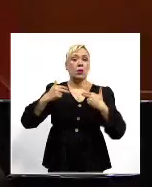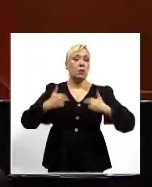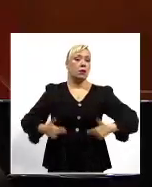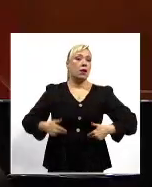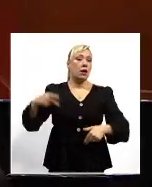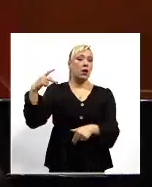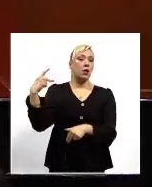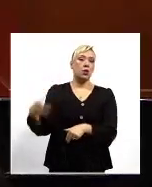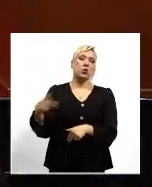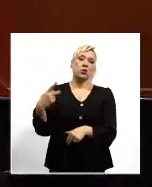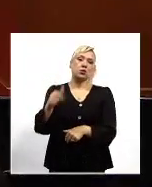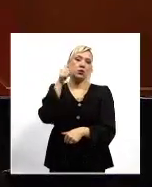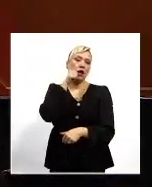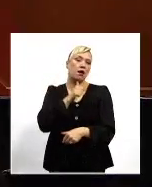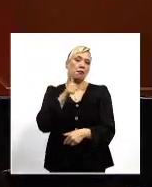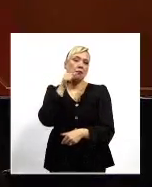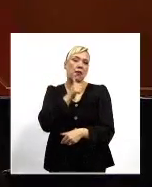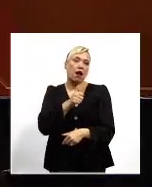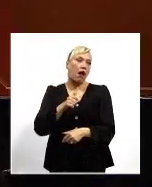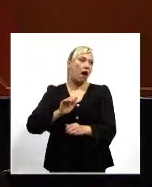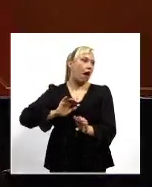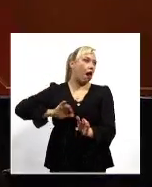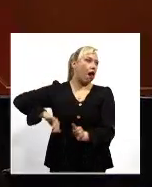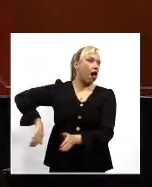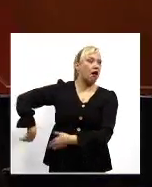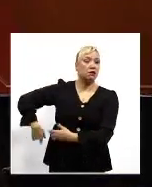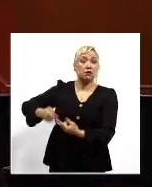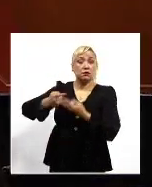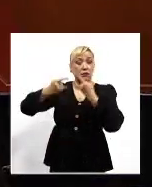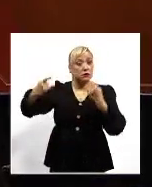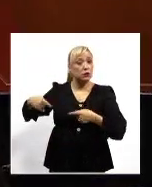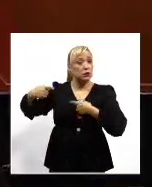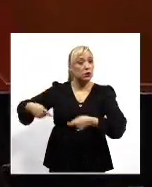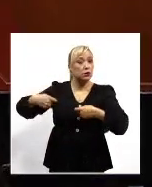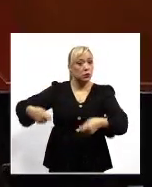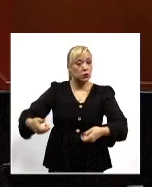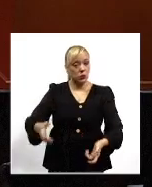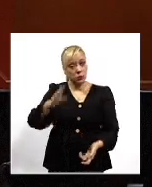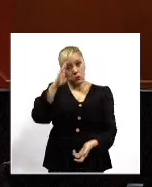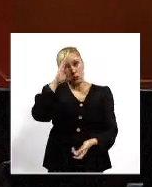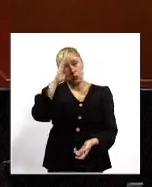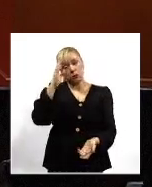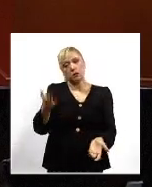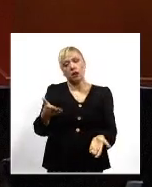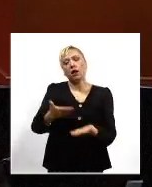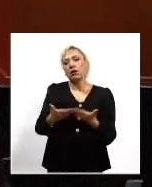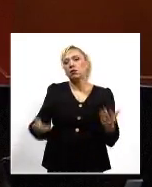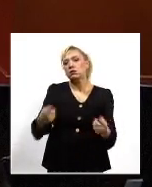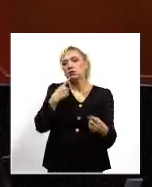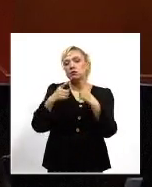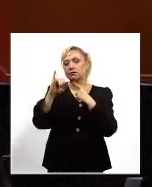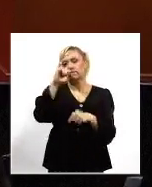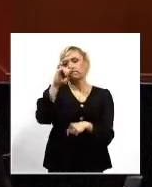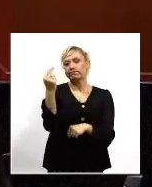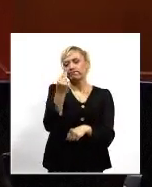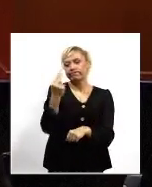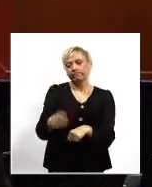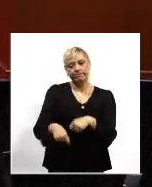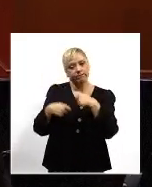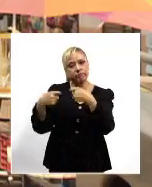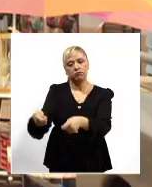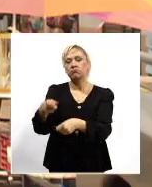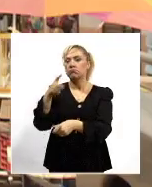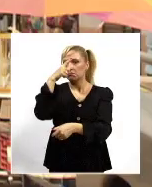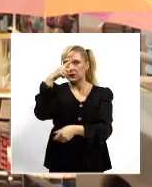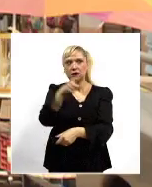personas históricamente olvidadas. Además, resulta trascendente, pues permitiría a la sala fijar criterios que sirvan como parámetro para